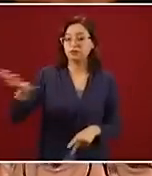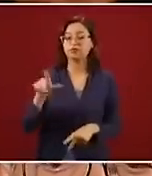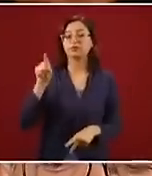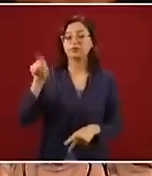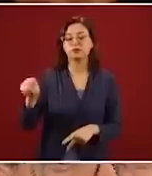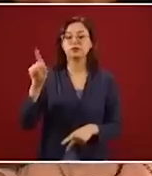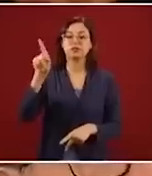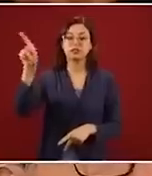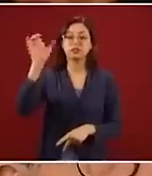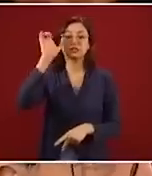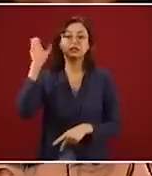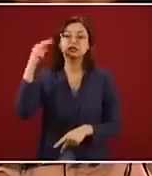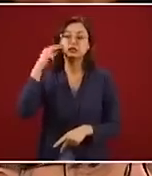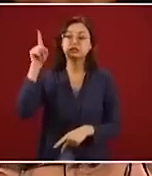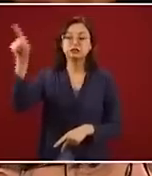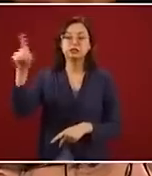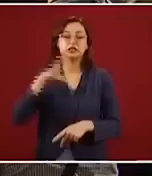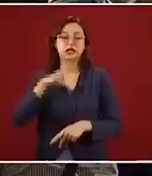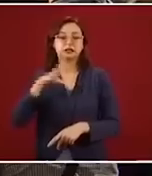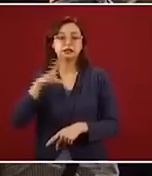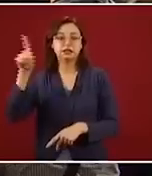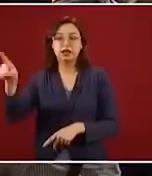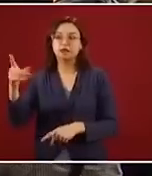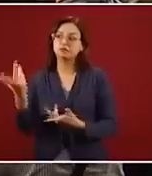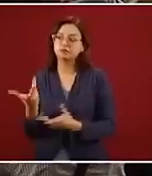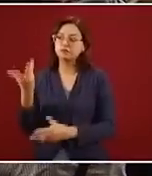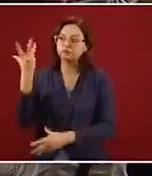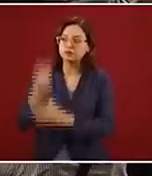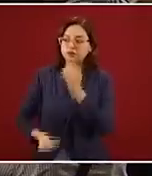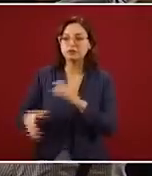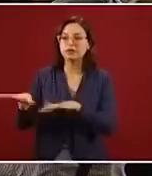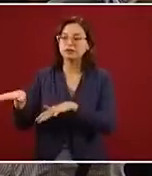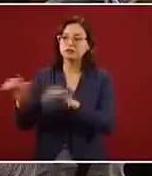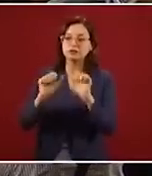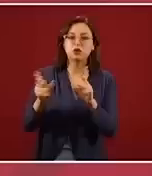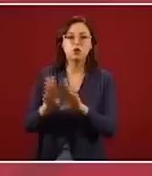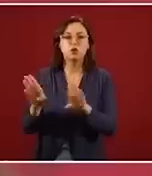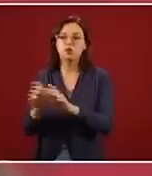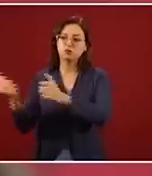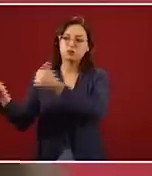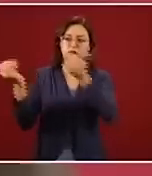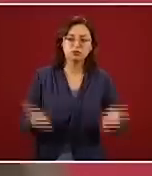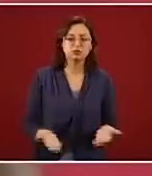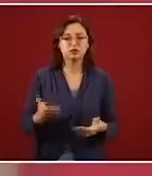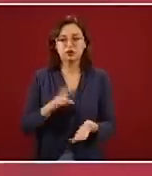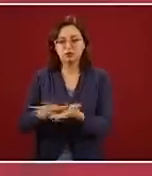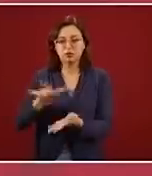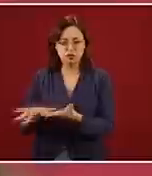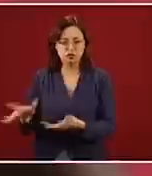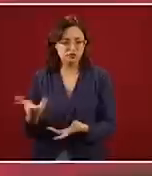China, para salir de esta ciudad. Gracias. Muchas gracias. Sobre el ISSSTE y en general y de los